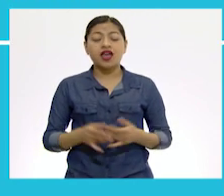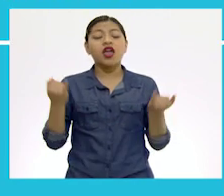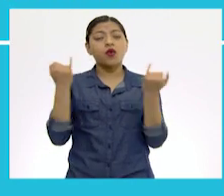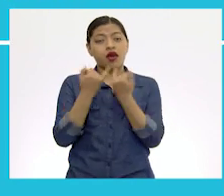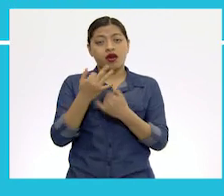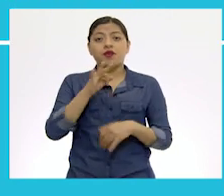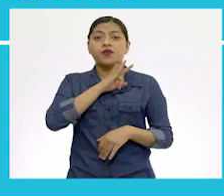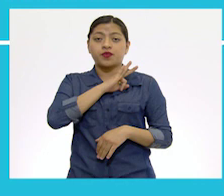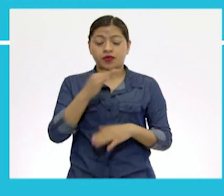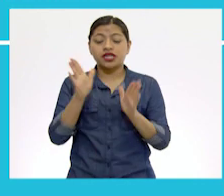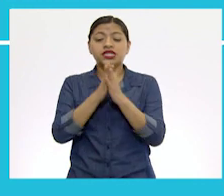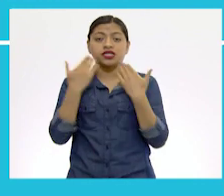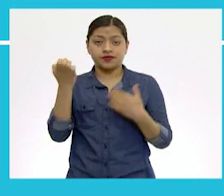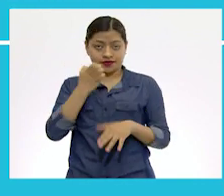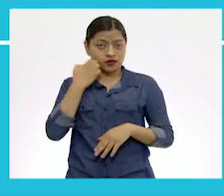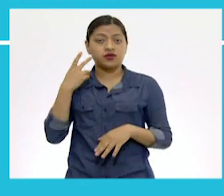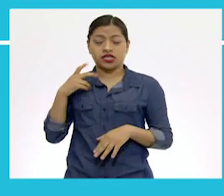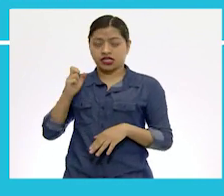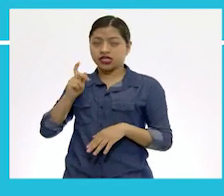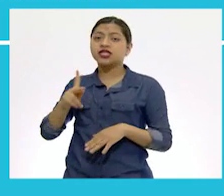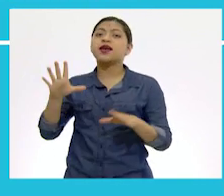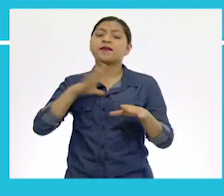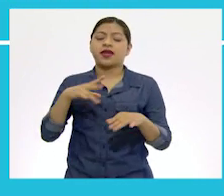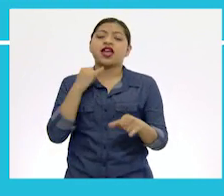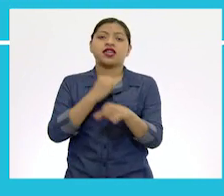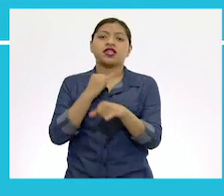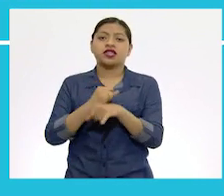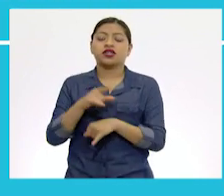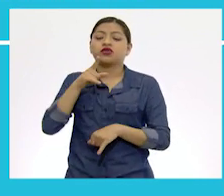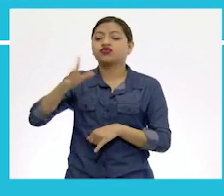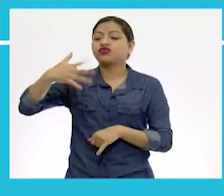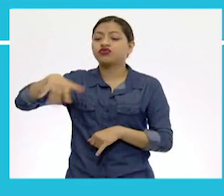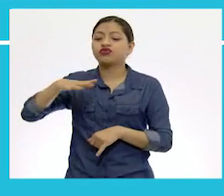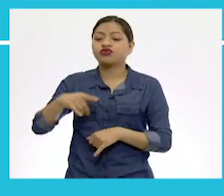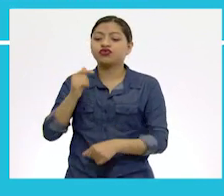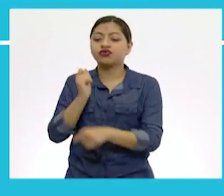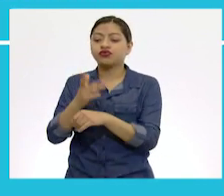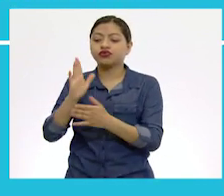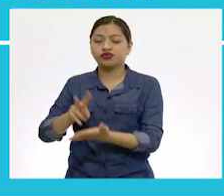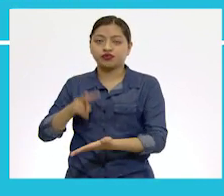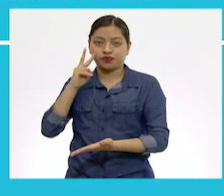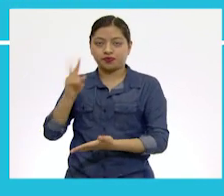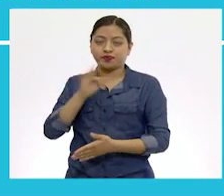También puedes encontrar los libros de texto en la página